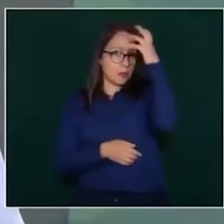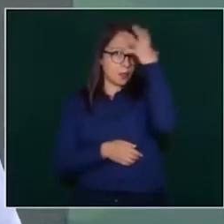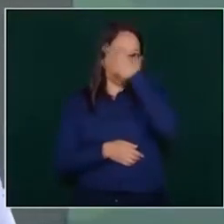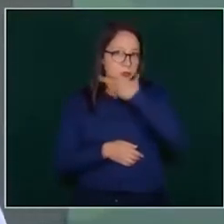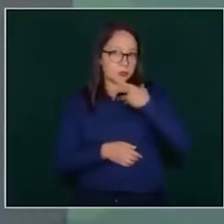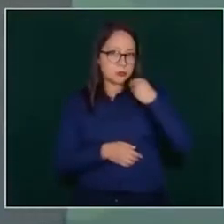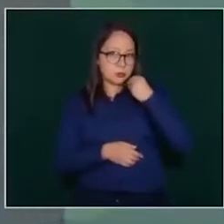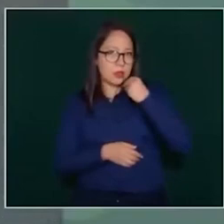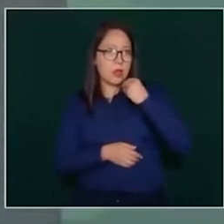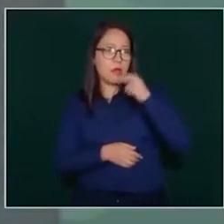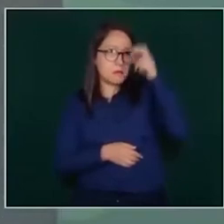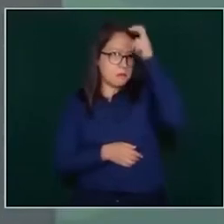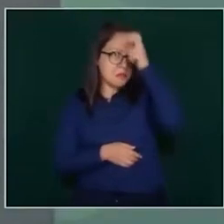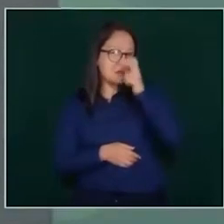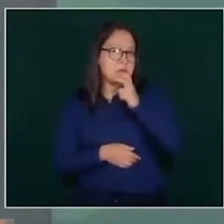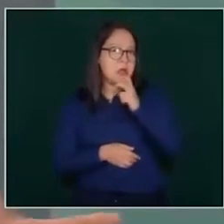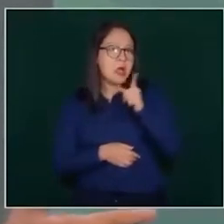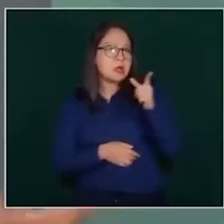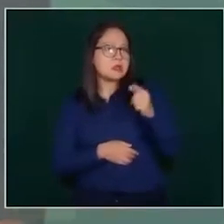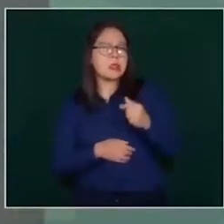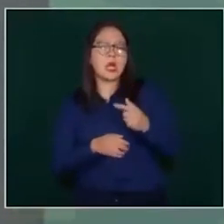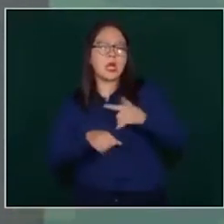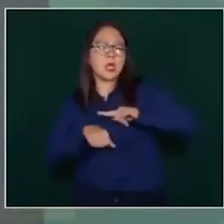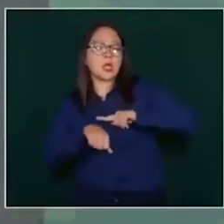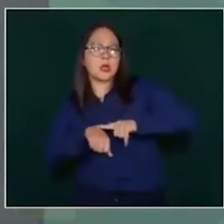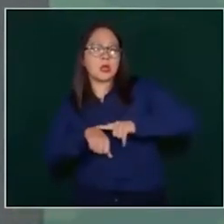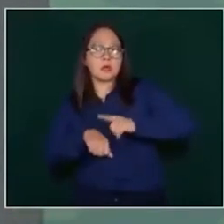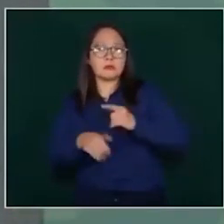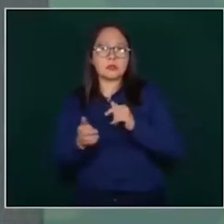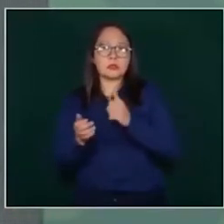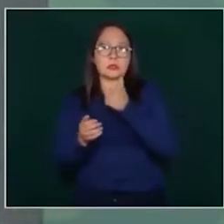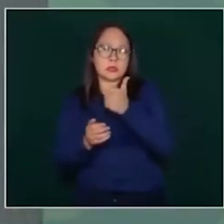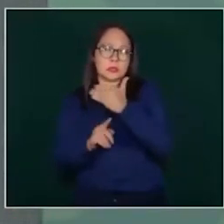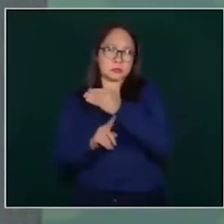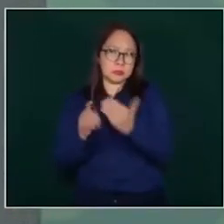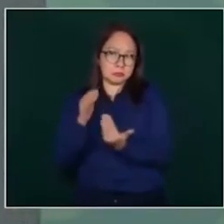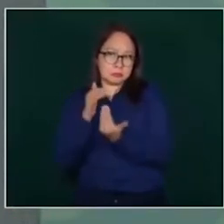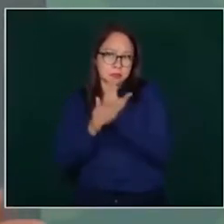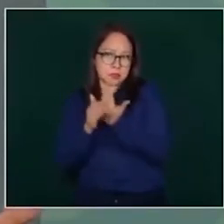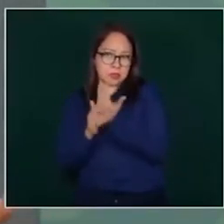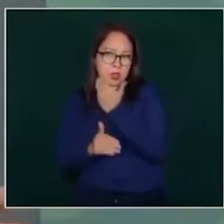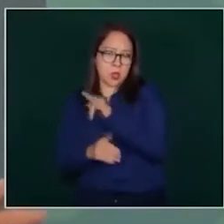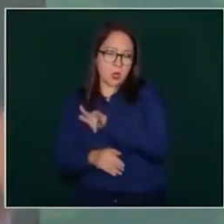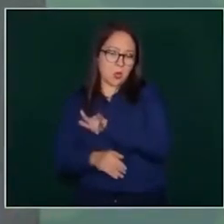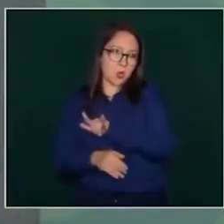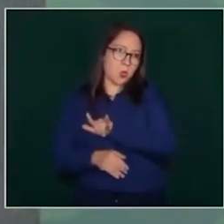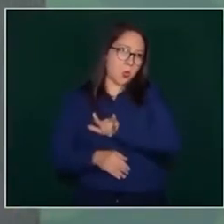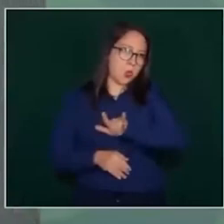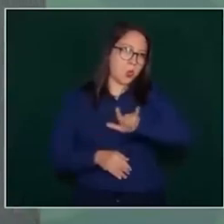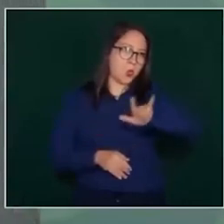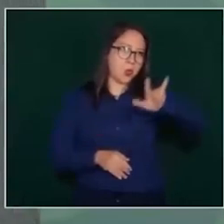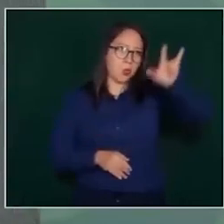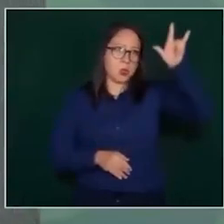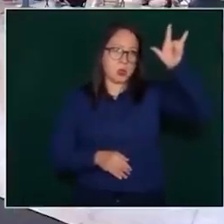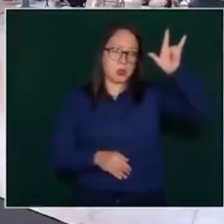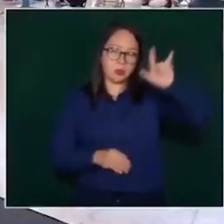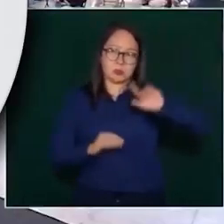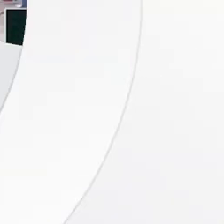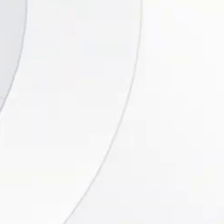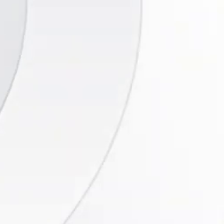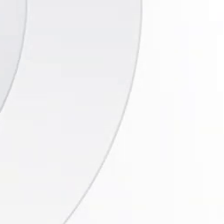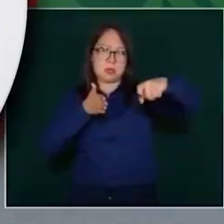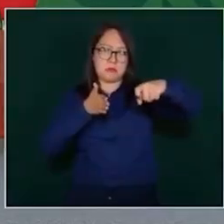a las 6:30 de la mañana. pues tiene menos pasaje.